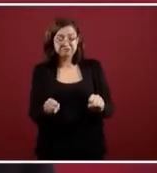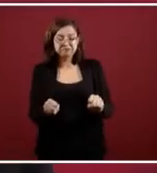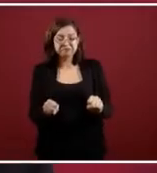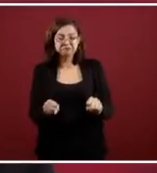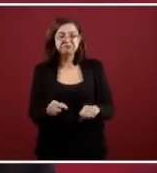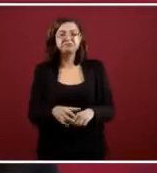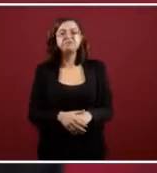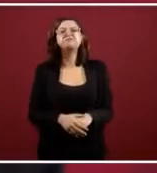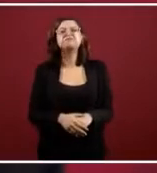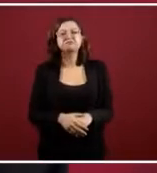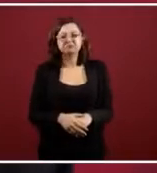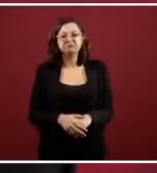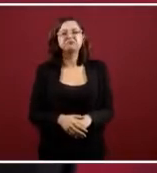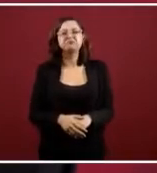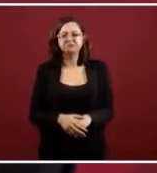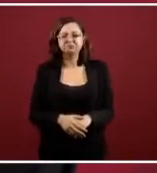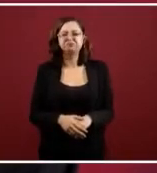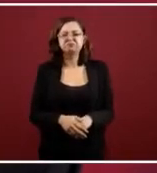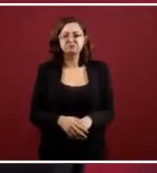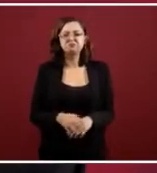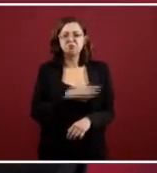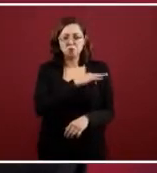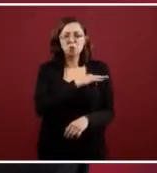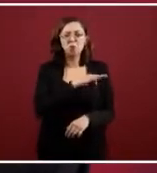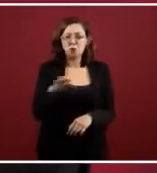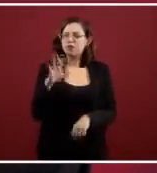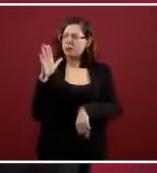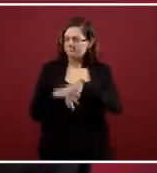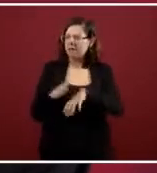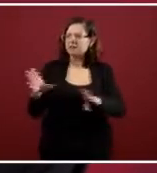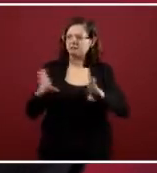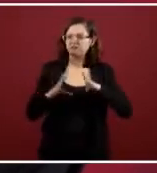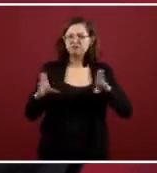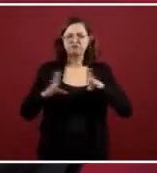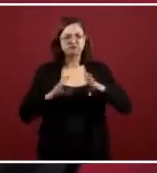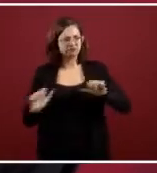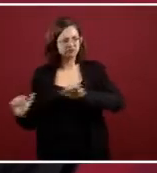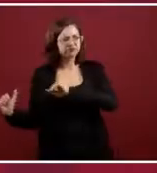sí van a necesitar refuerzos